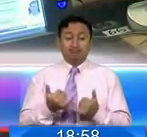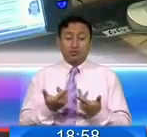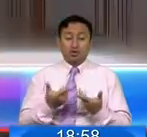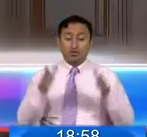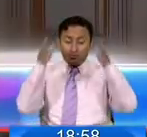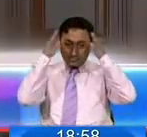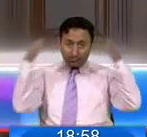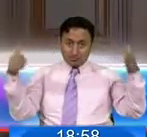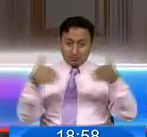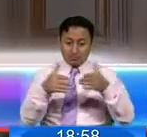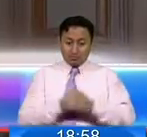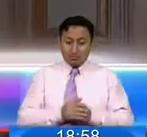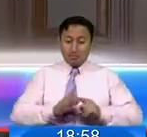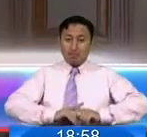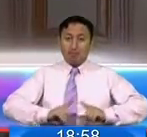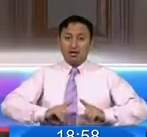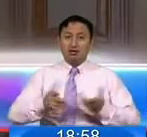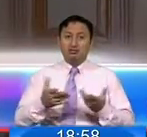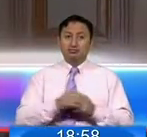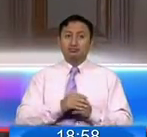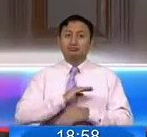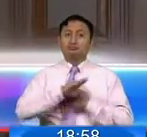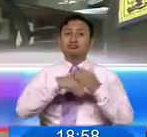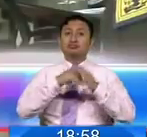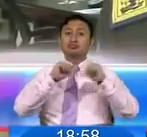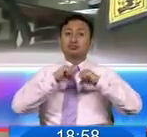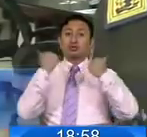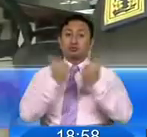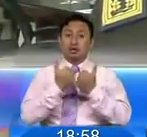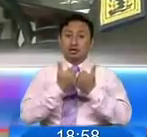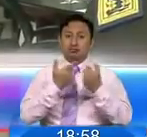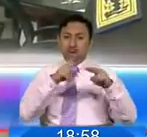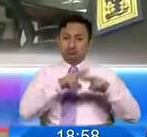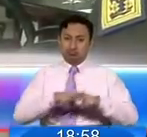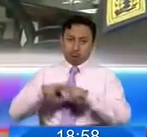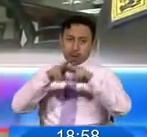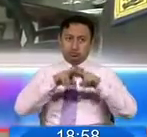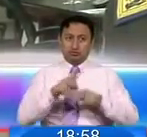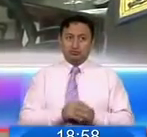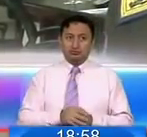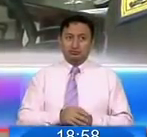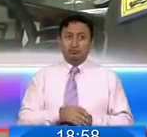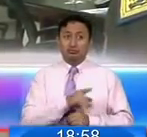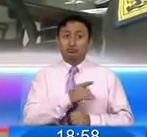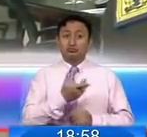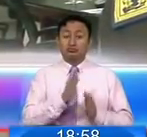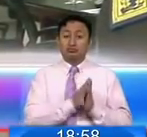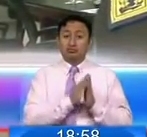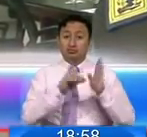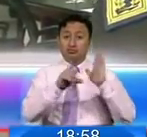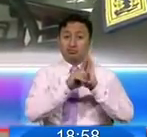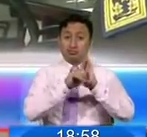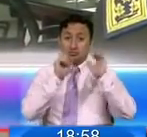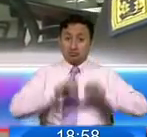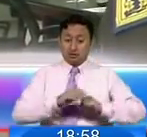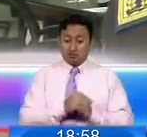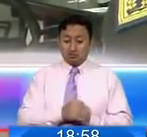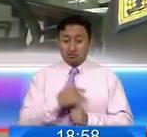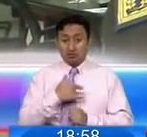en el pleno, pero el trabajo será en todo el complejo. Es un pedido legal que hacen y se disponen los organismos correspondientes de